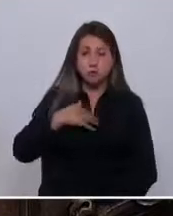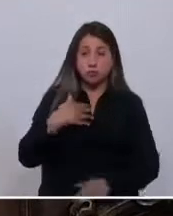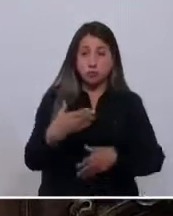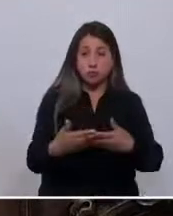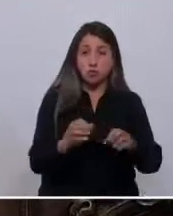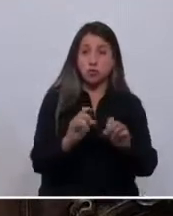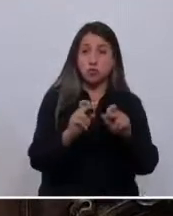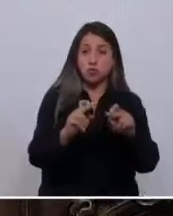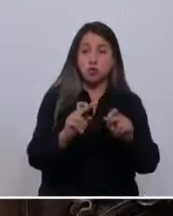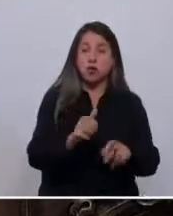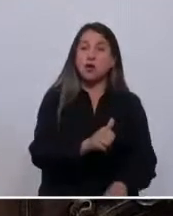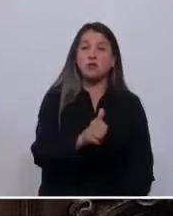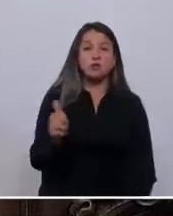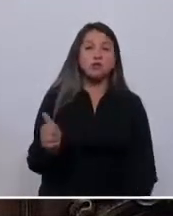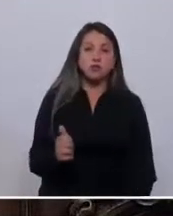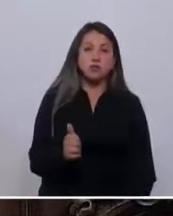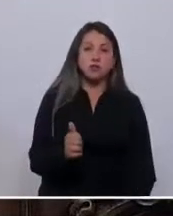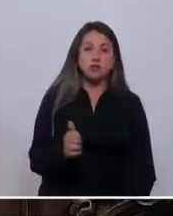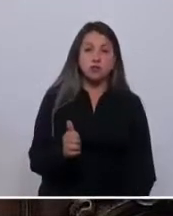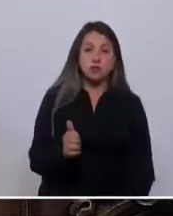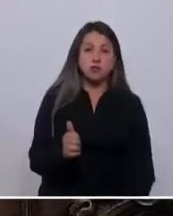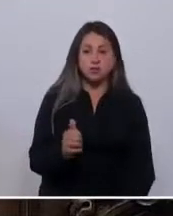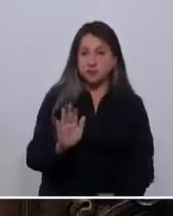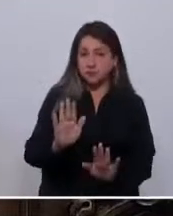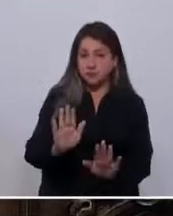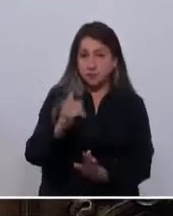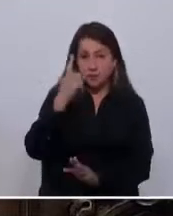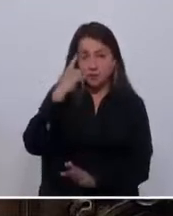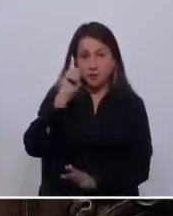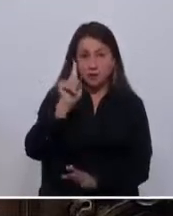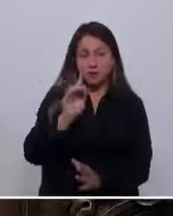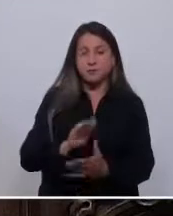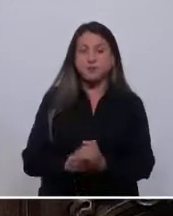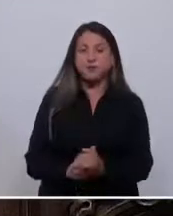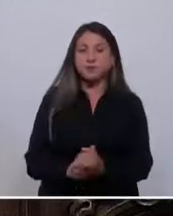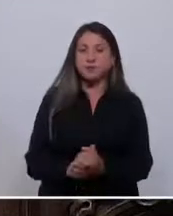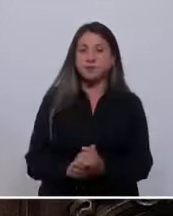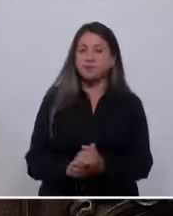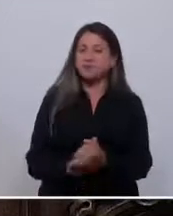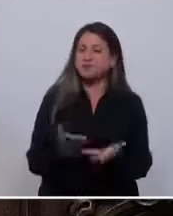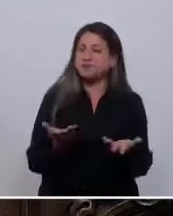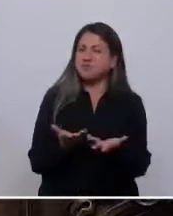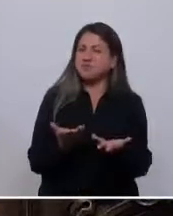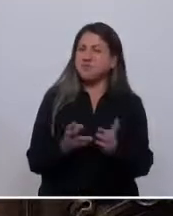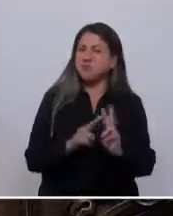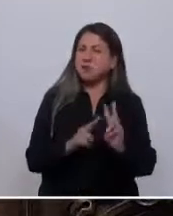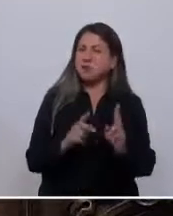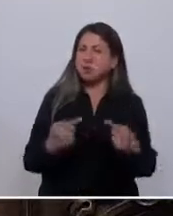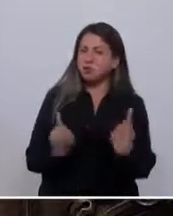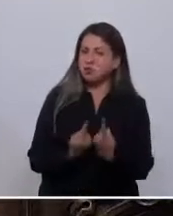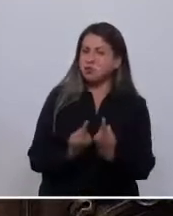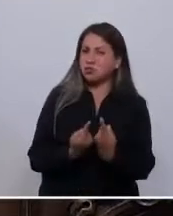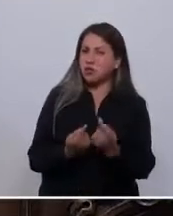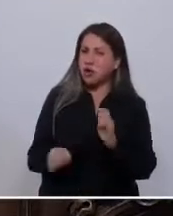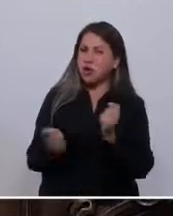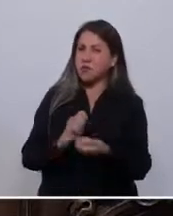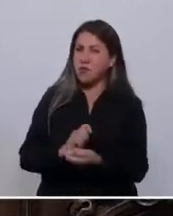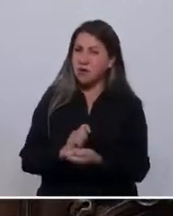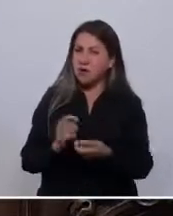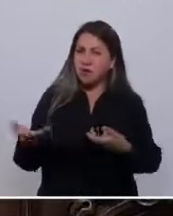para todos. Pero, ¿qué estamos dispuestos a cambiar